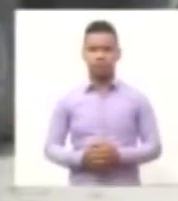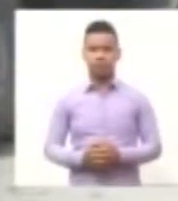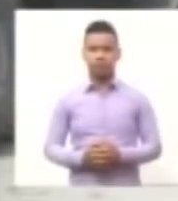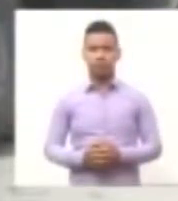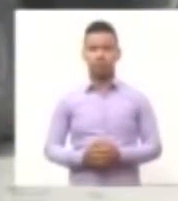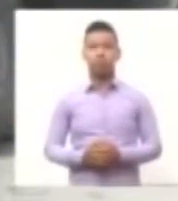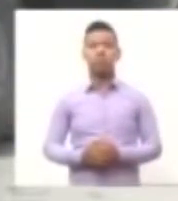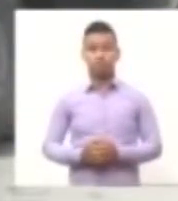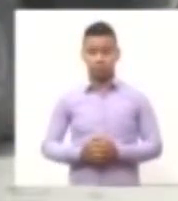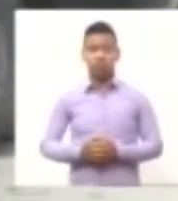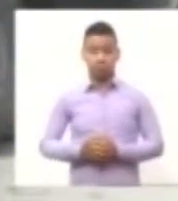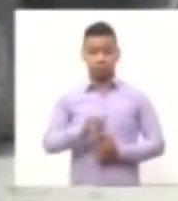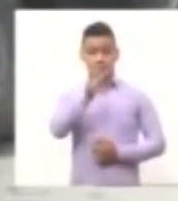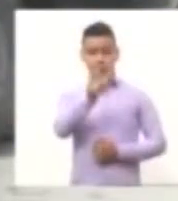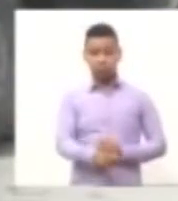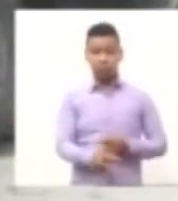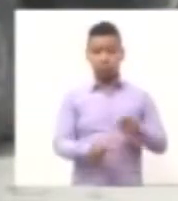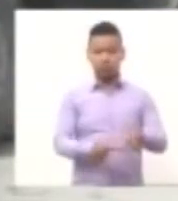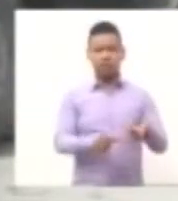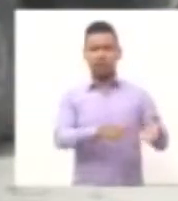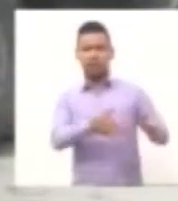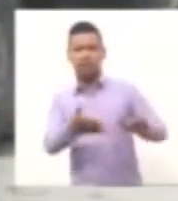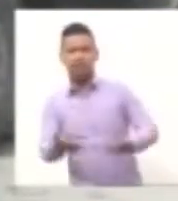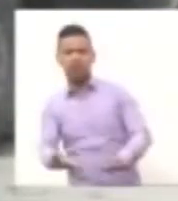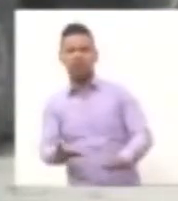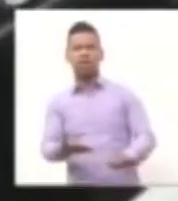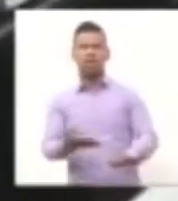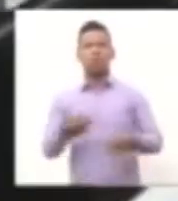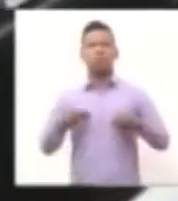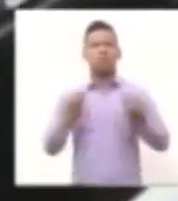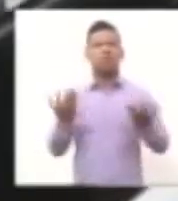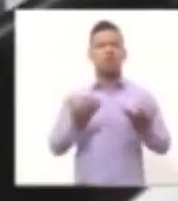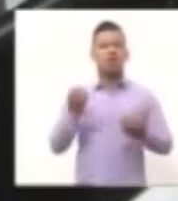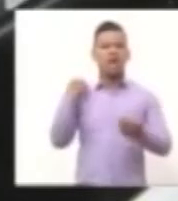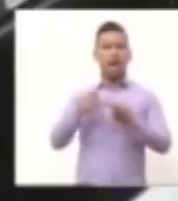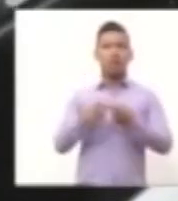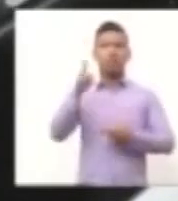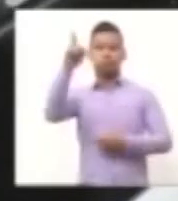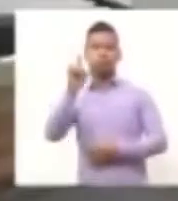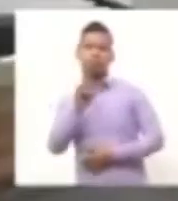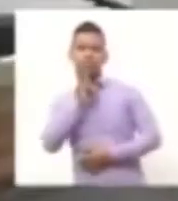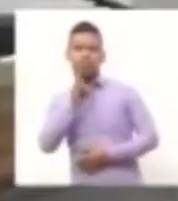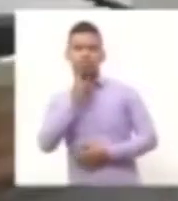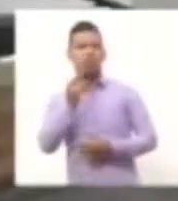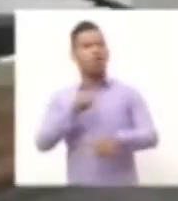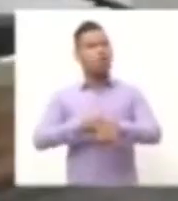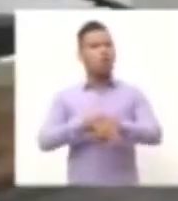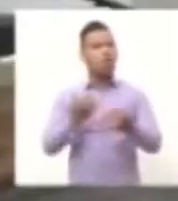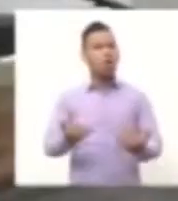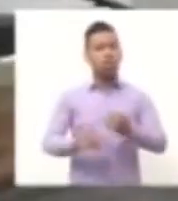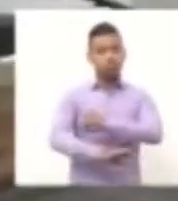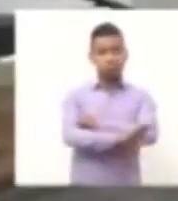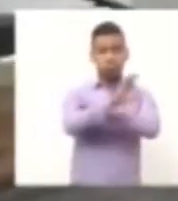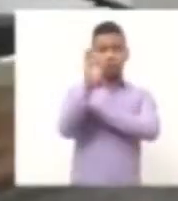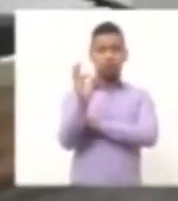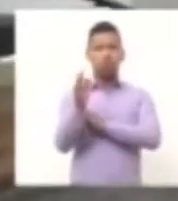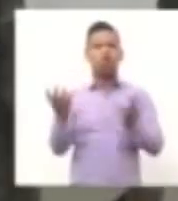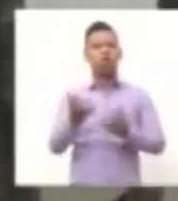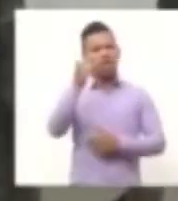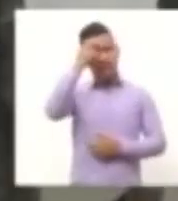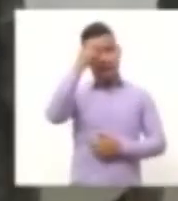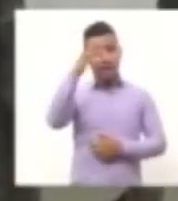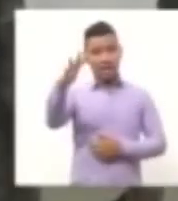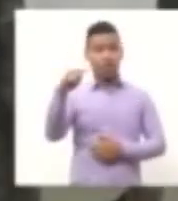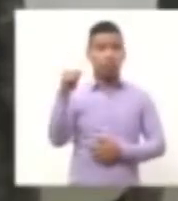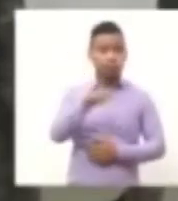El deceso del norteamericano Christopher Lang Hannigan, de 28 años de edad, se produjo esta madrugada en la UCI del Hospital de Boca Grande, a donde fue